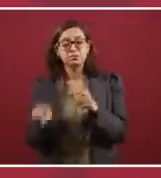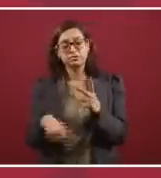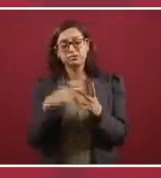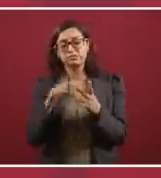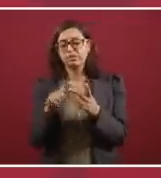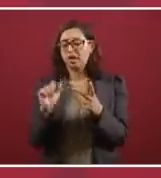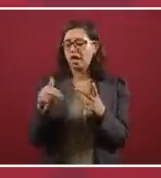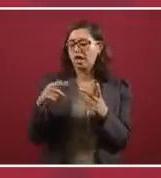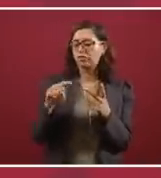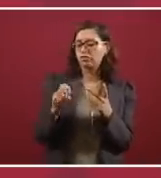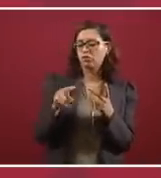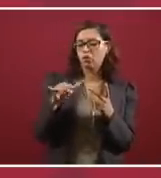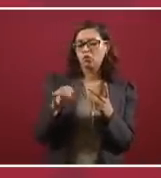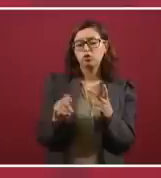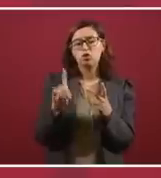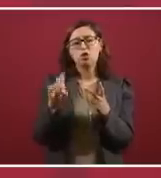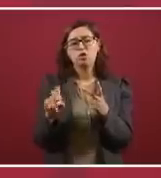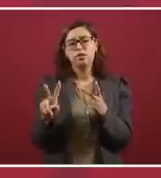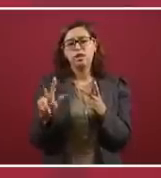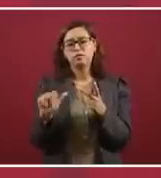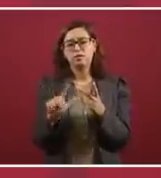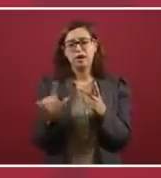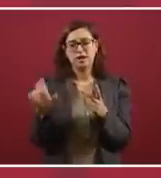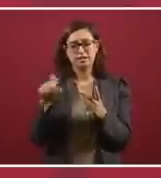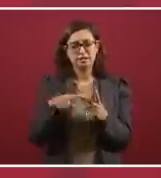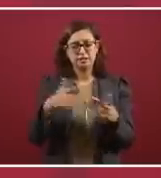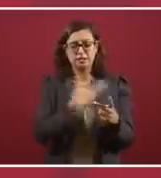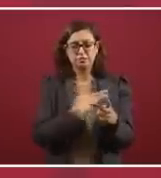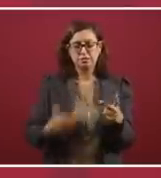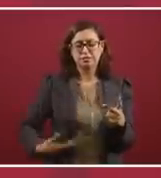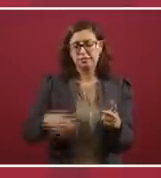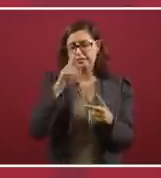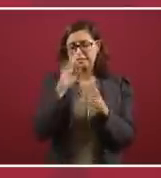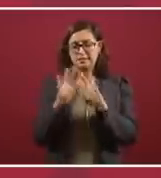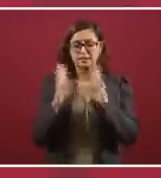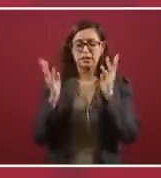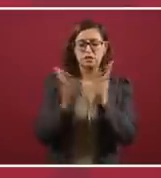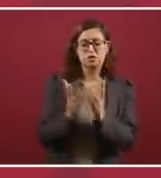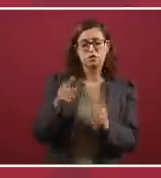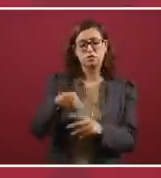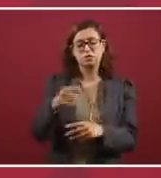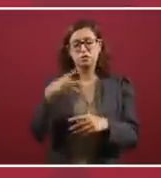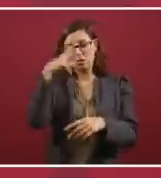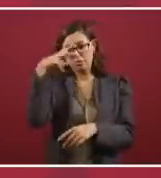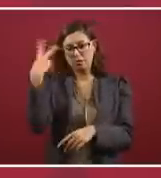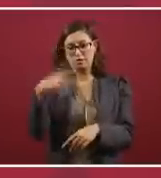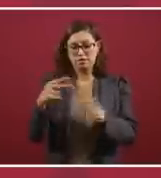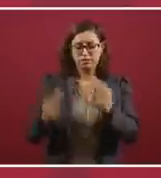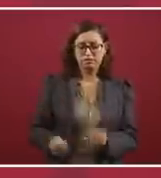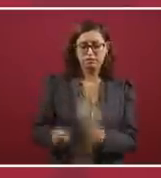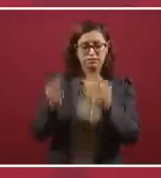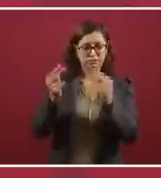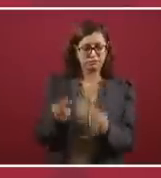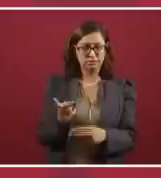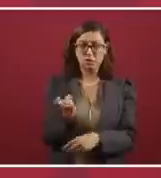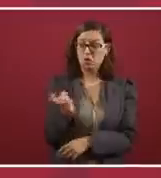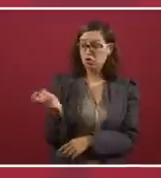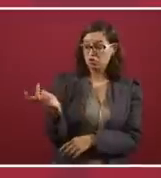Antonio del Valle, presidente del Consejo Mexicano de Negocios. Los dos